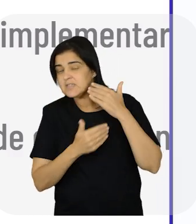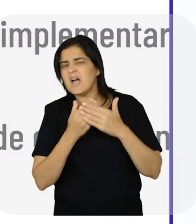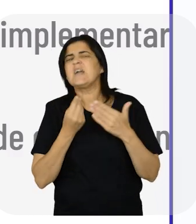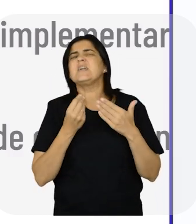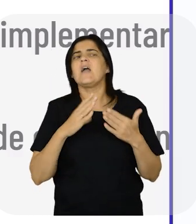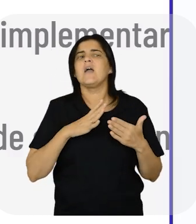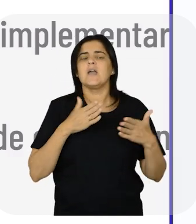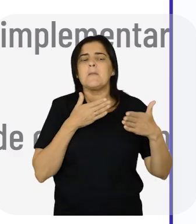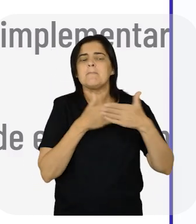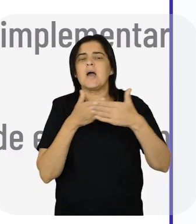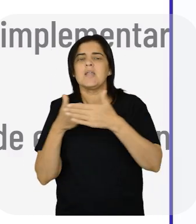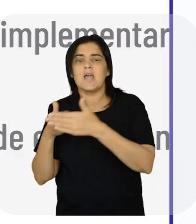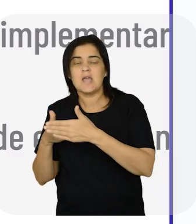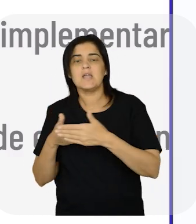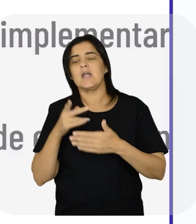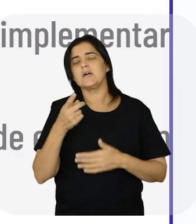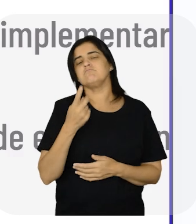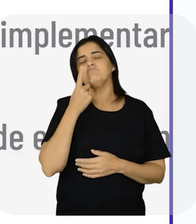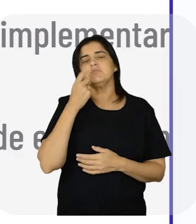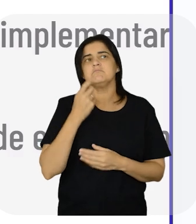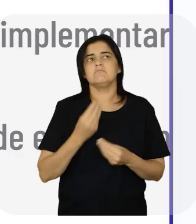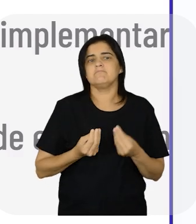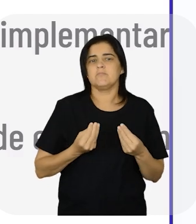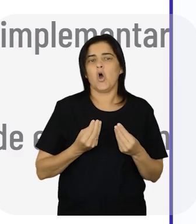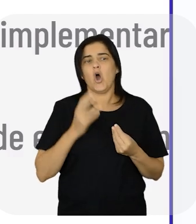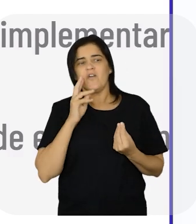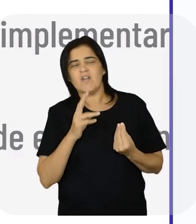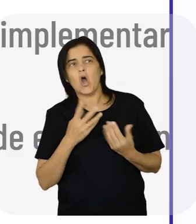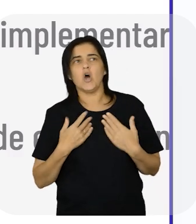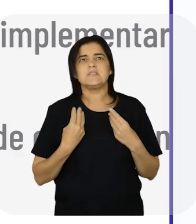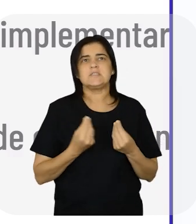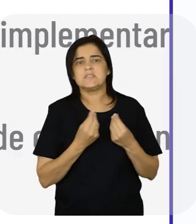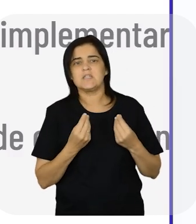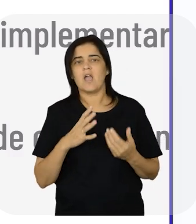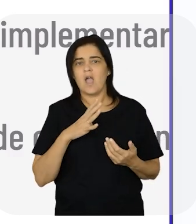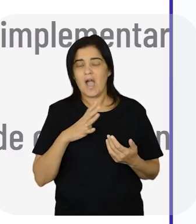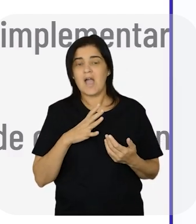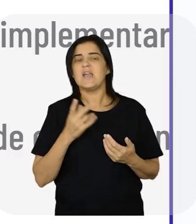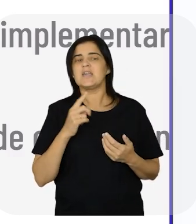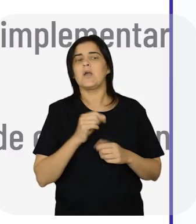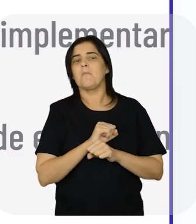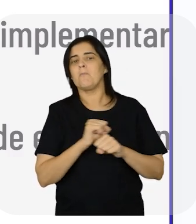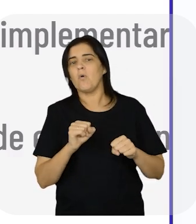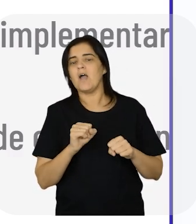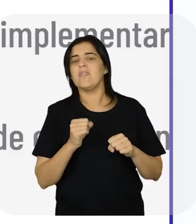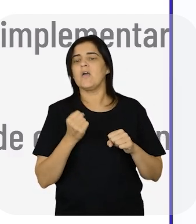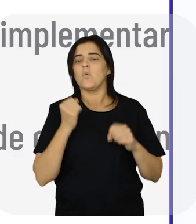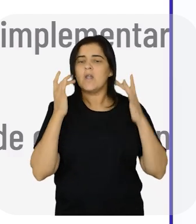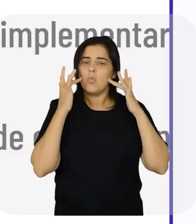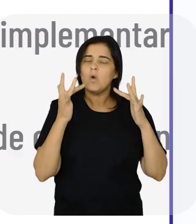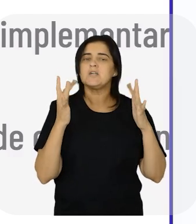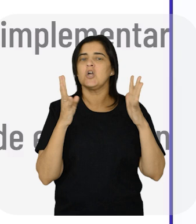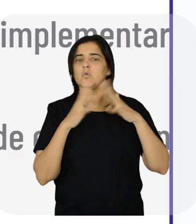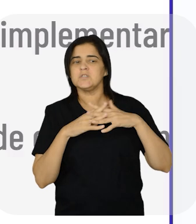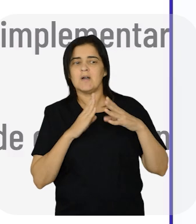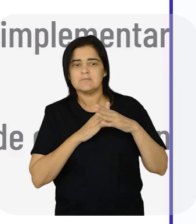barreras conciben ellos o ven ellos o perciben ellos que interfieren en la posibilidad de implementar una educación inclusiva